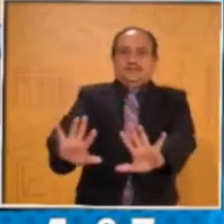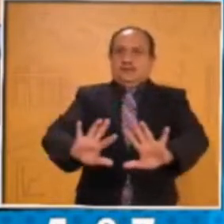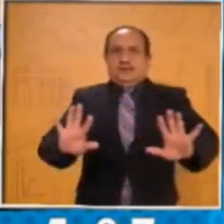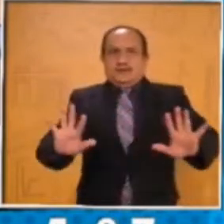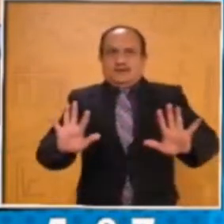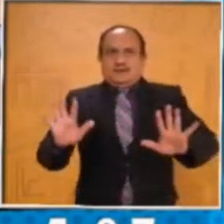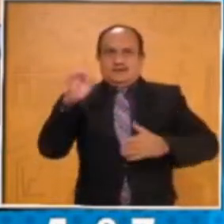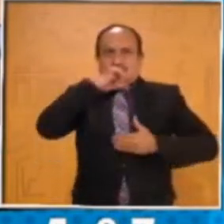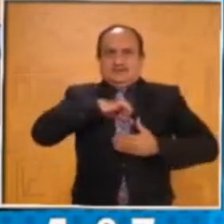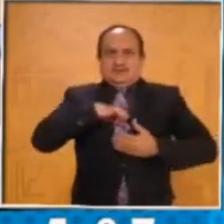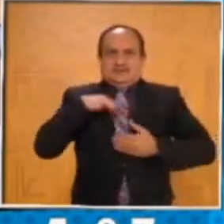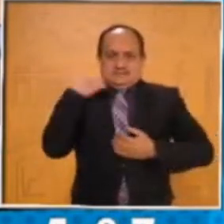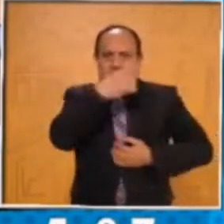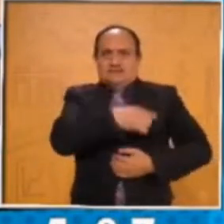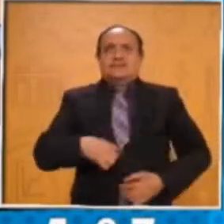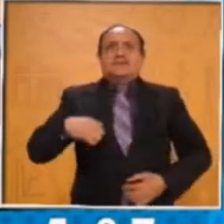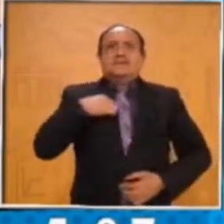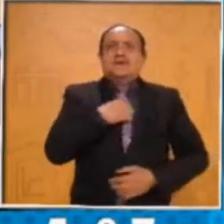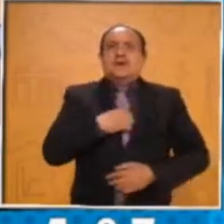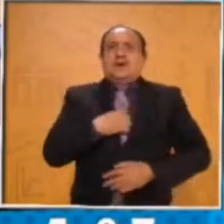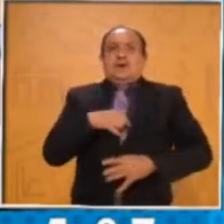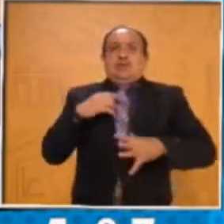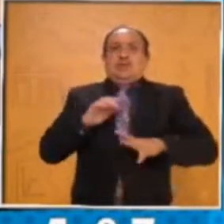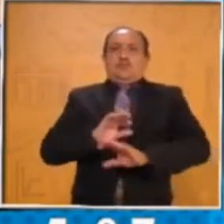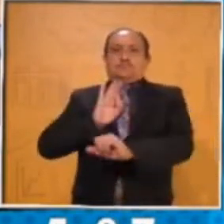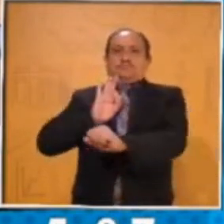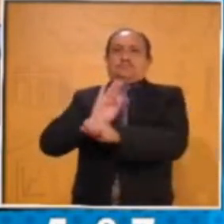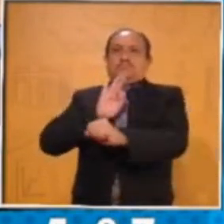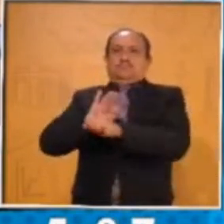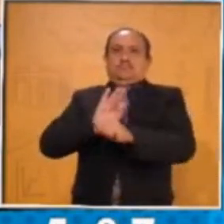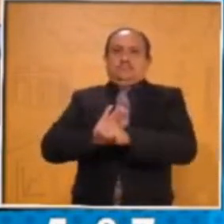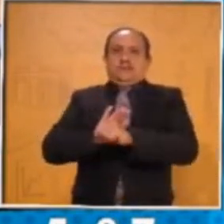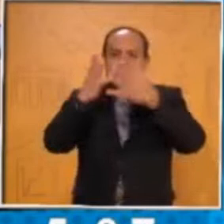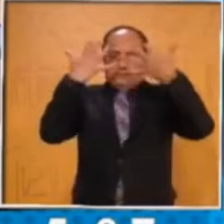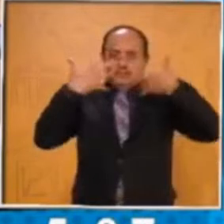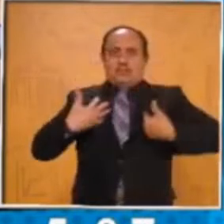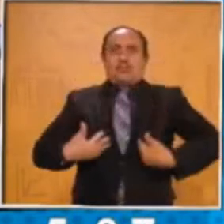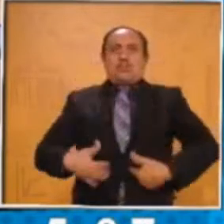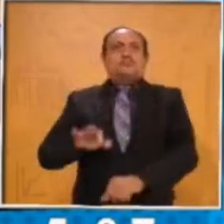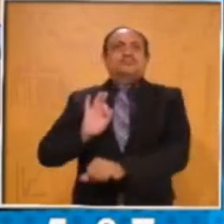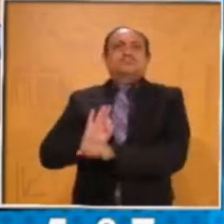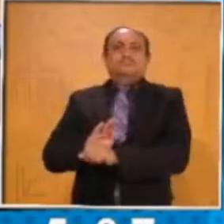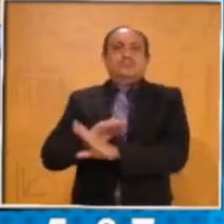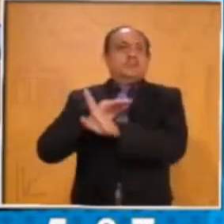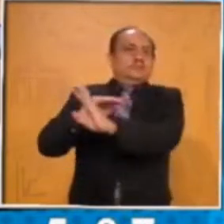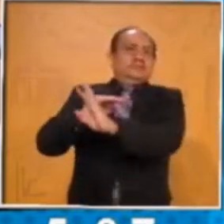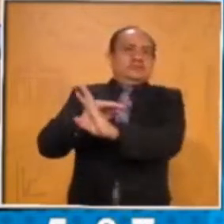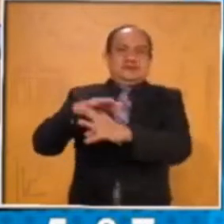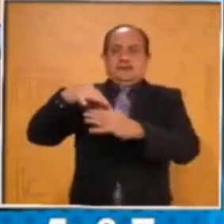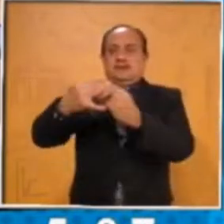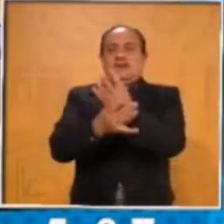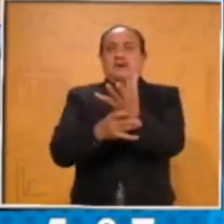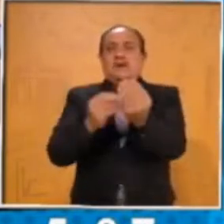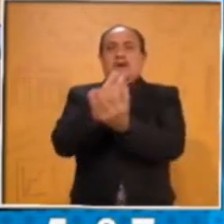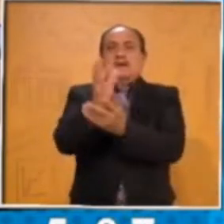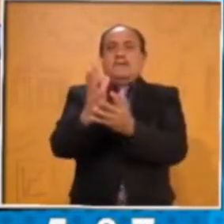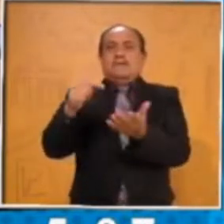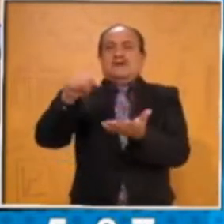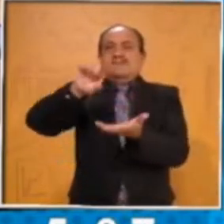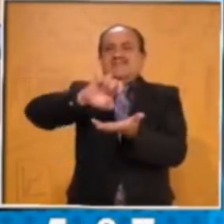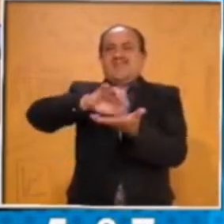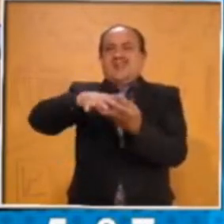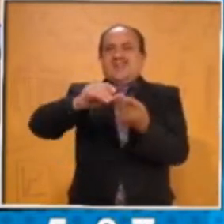surgió alrededor de su cuerpo un escudo invisible que la protegía. También notó que sus manos se impregnaban de un líquido